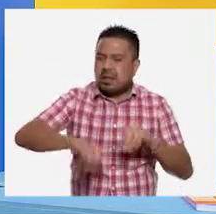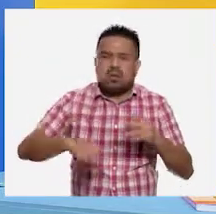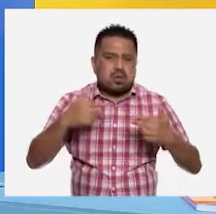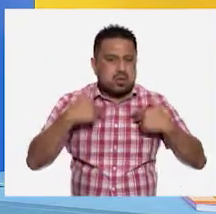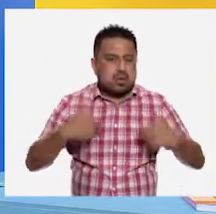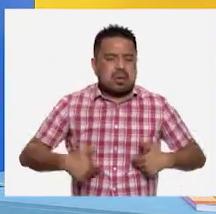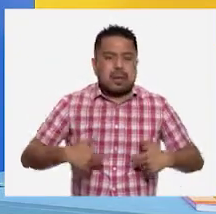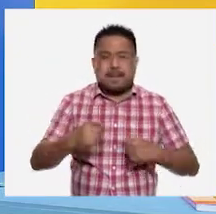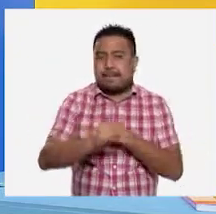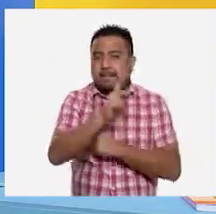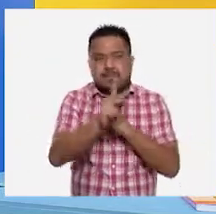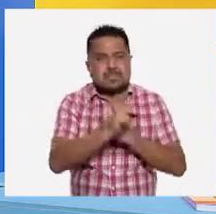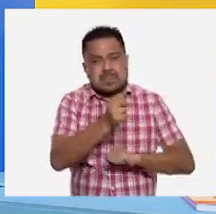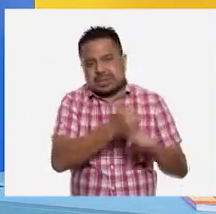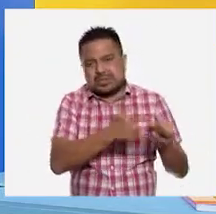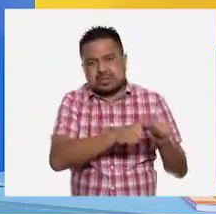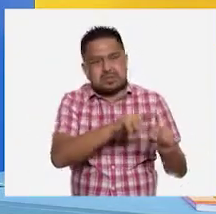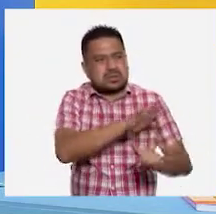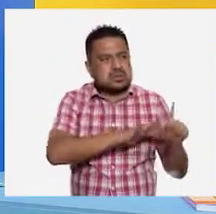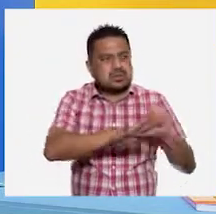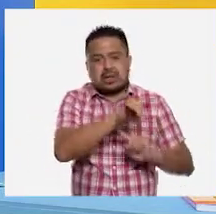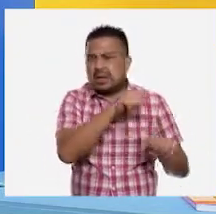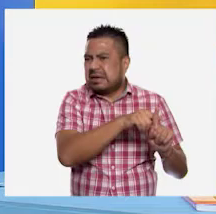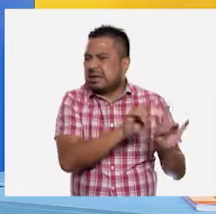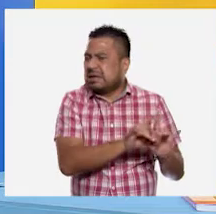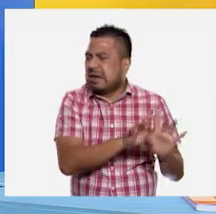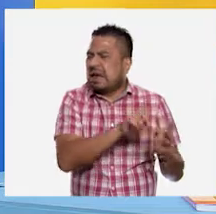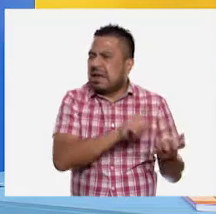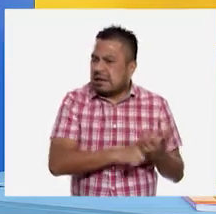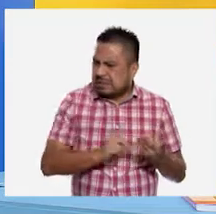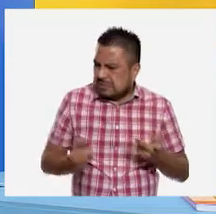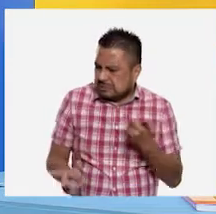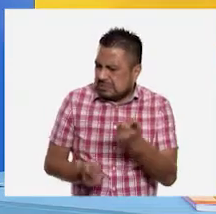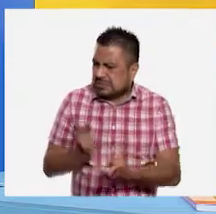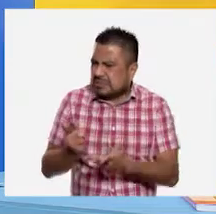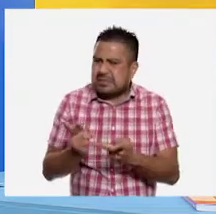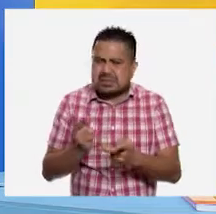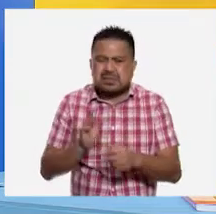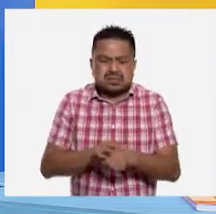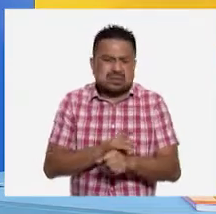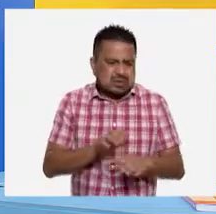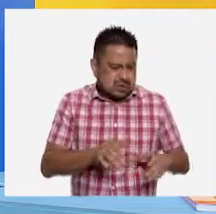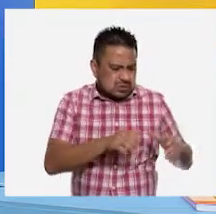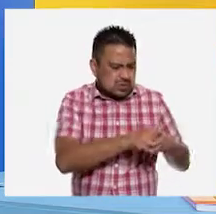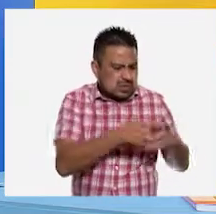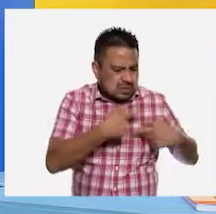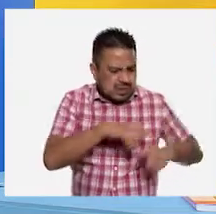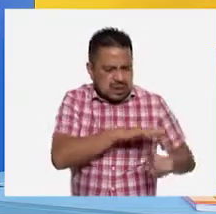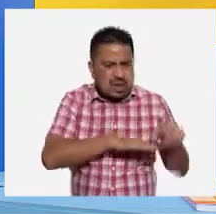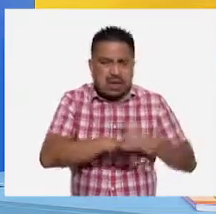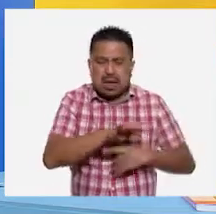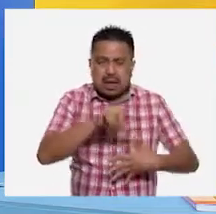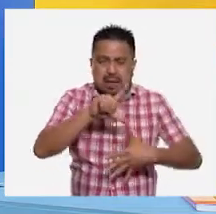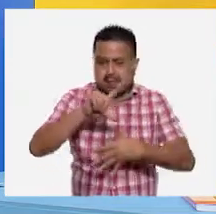en los países socialistas, y esto le causó severos cuestionamientos por una parte de la población en América Latina que comulgaba